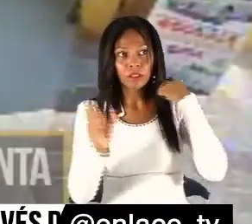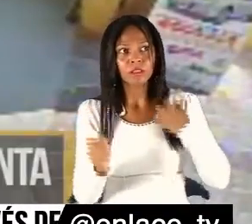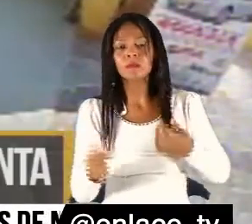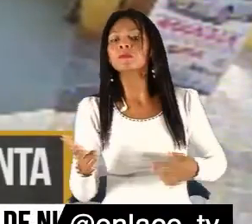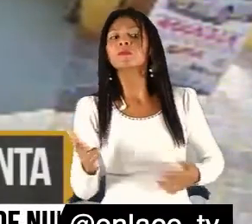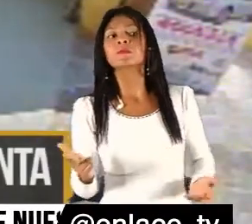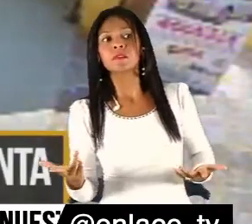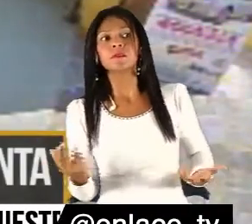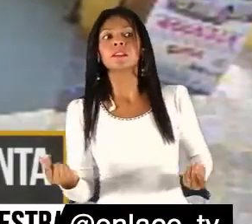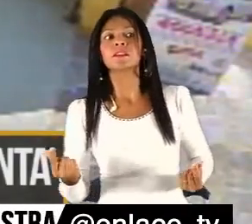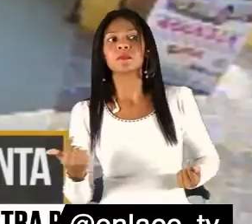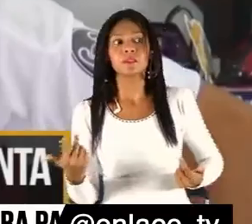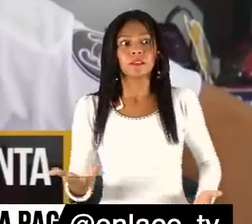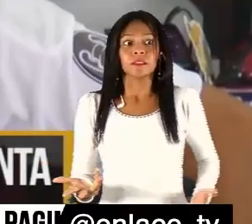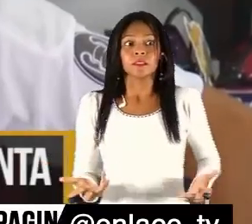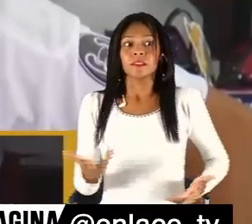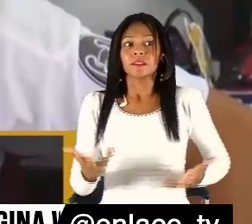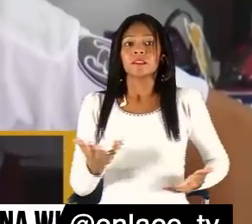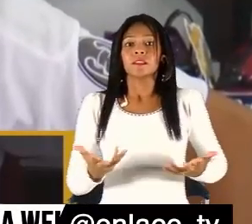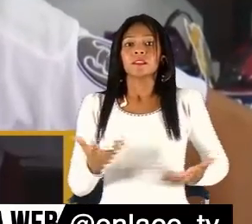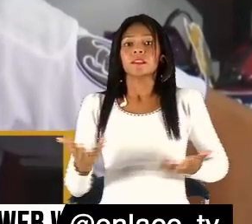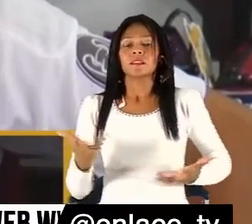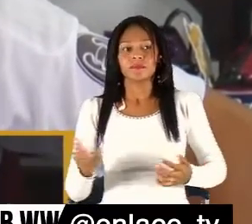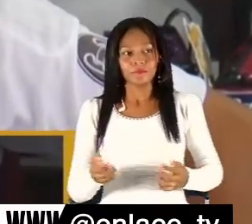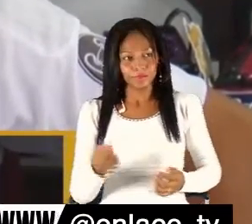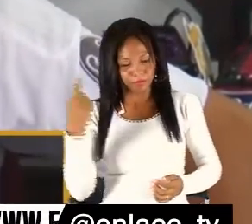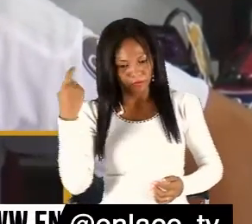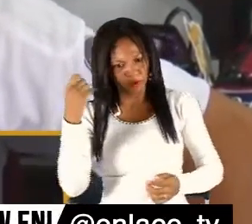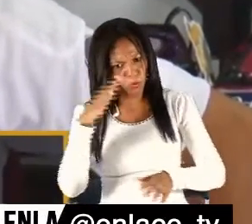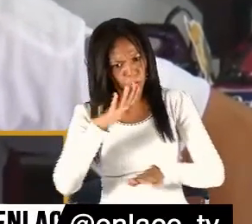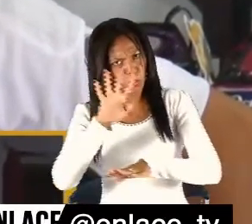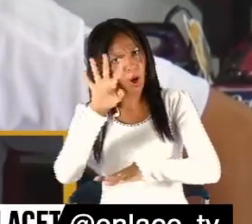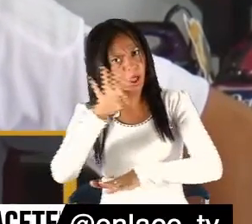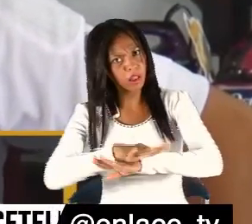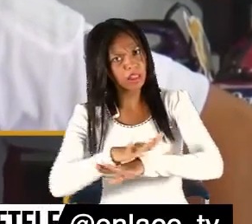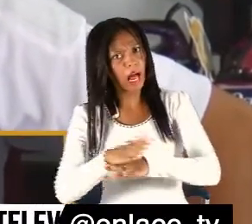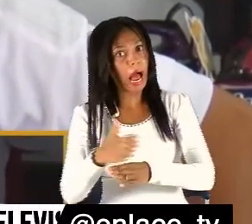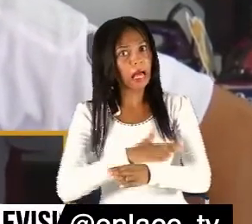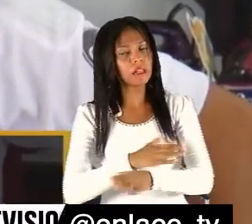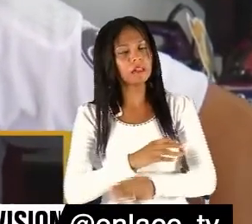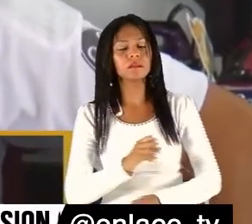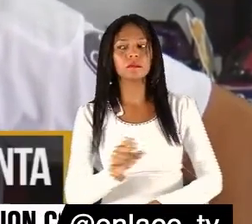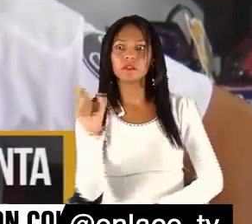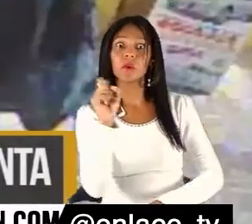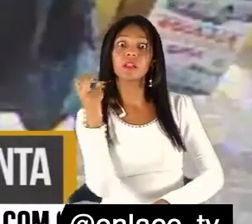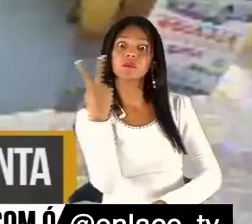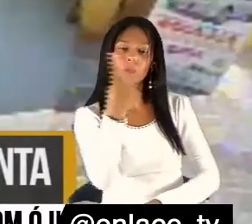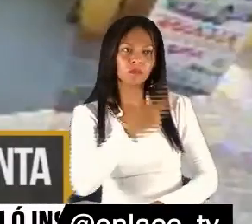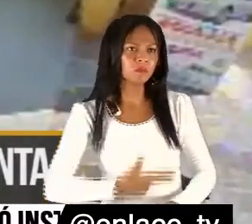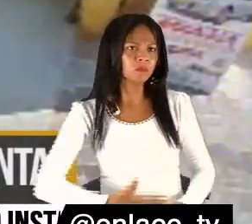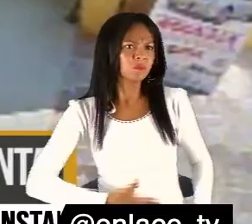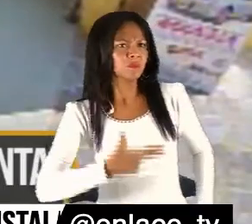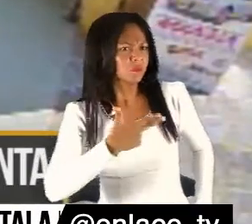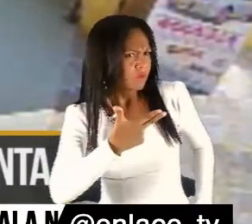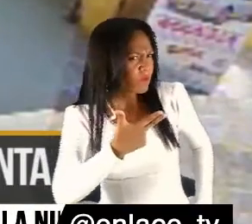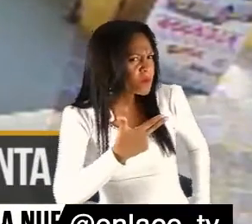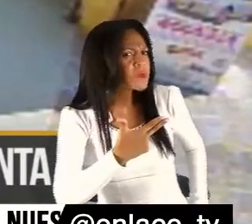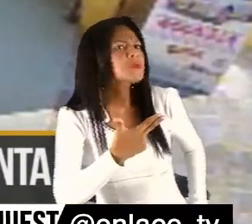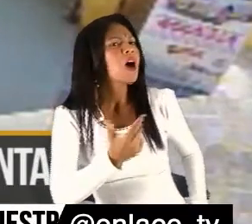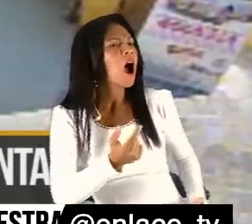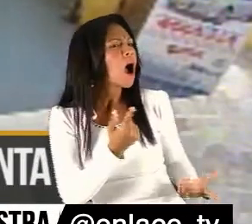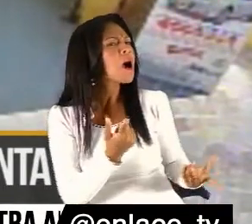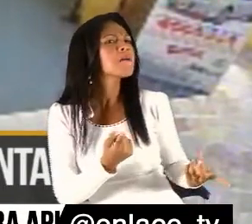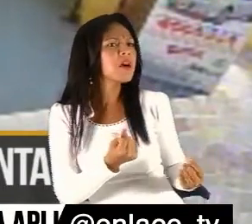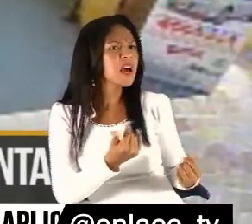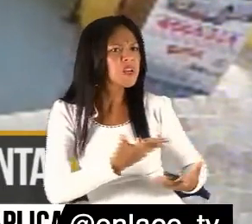frente del negocio. El día de ayer, antes de las 4 de la tarde, fuimos objeto de dos personas armadas que intentaron hurtar uno de